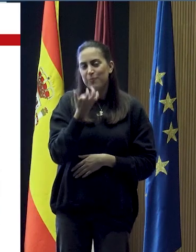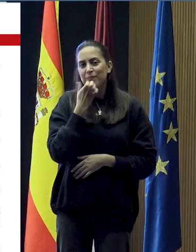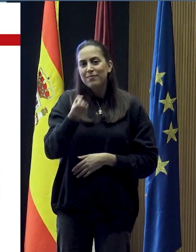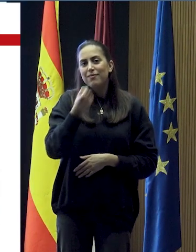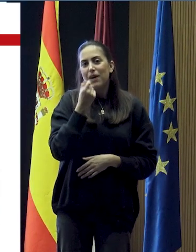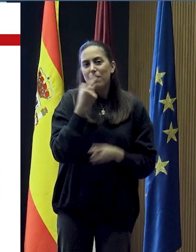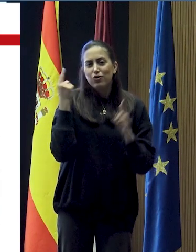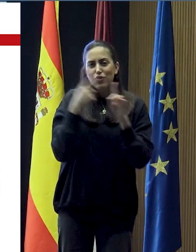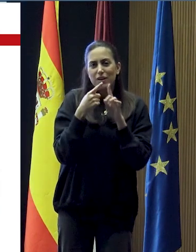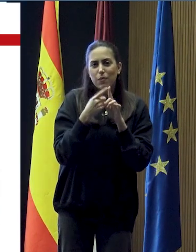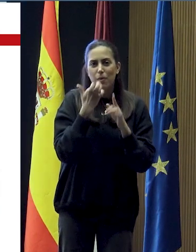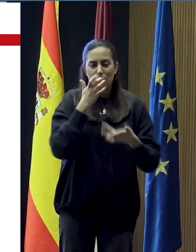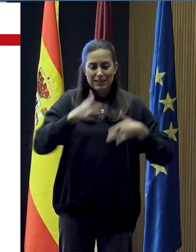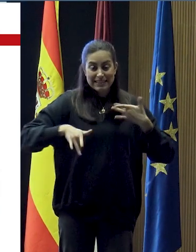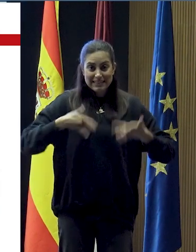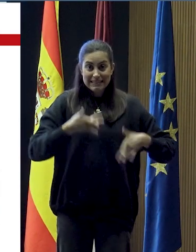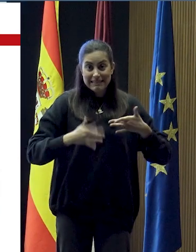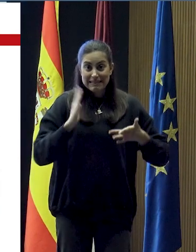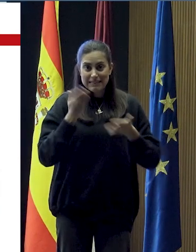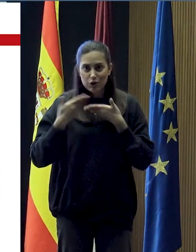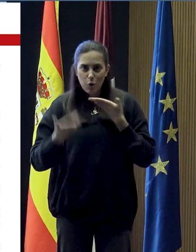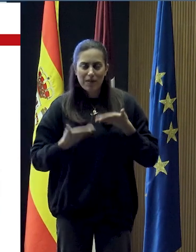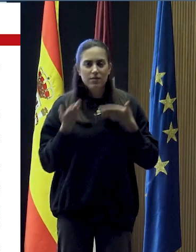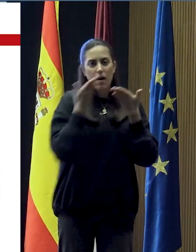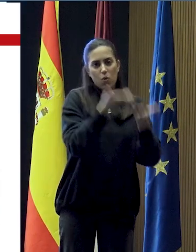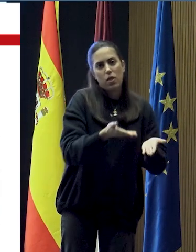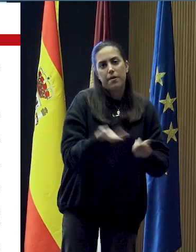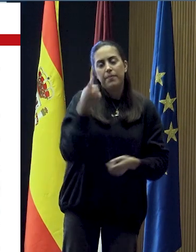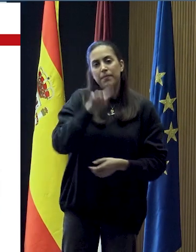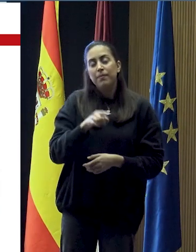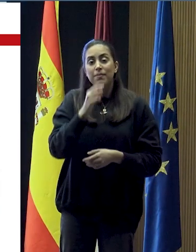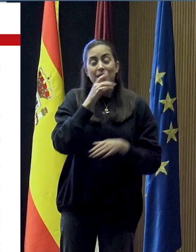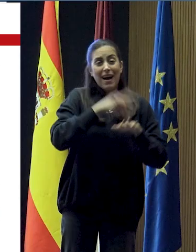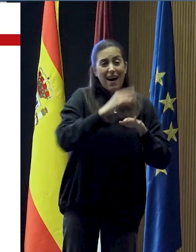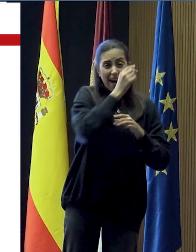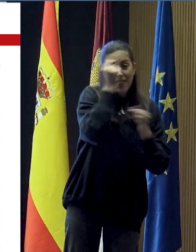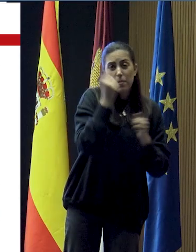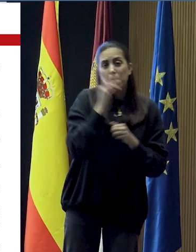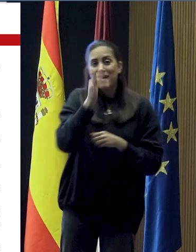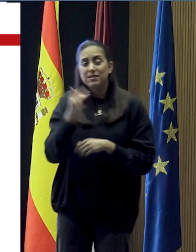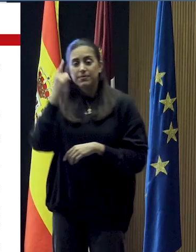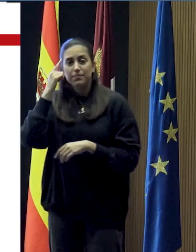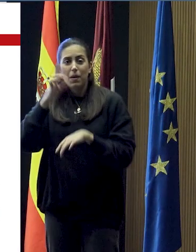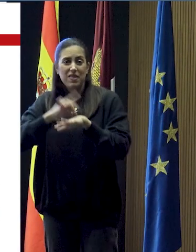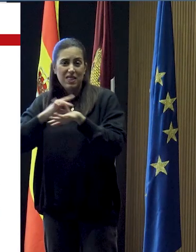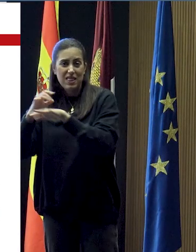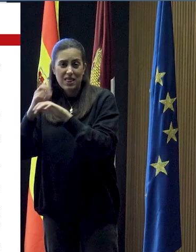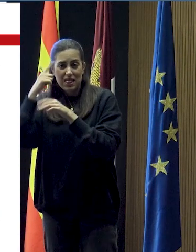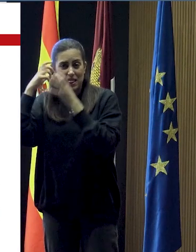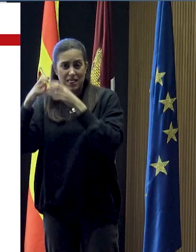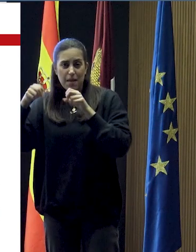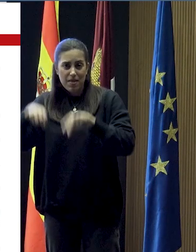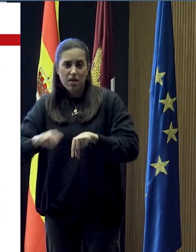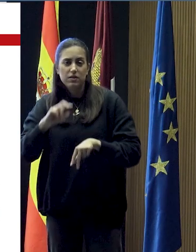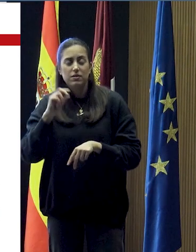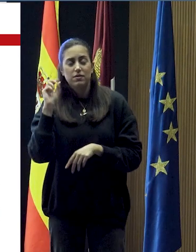que ayudan a tratar ciertos síntomas de la enfermedad de Alzheimer y otras demencias, ¿de acuerdo? Entonces, lo que tenéis que tener claro es